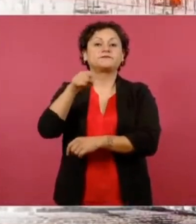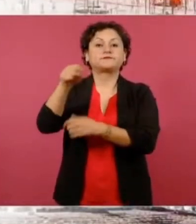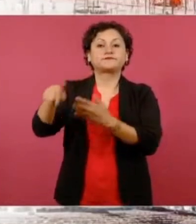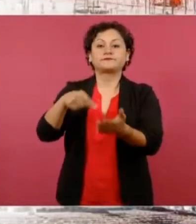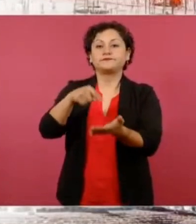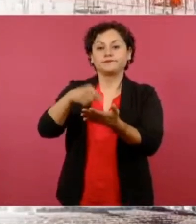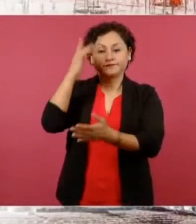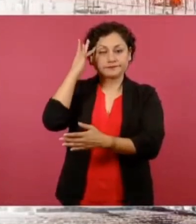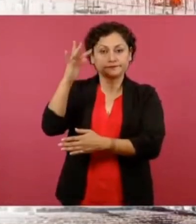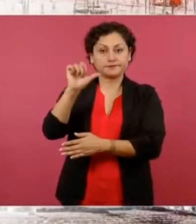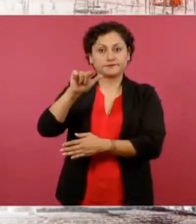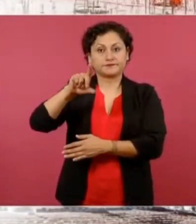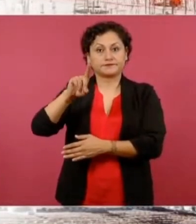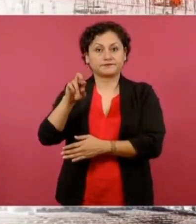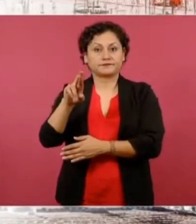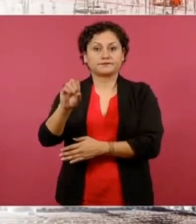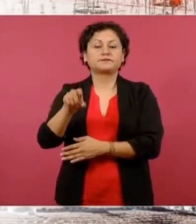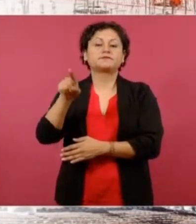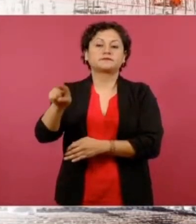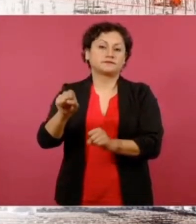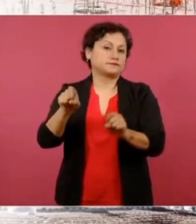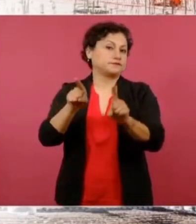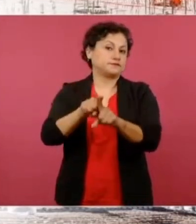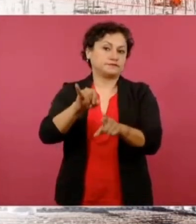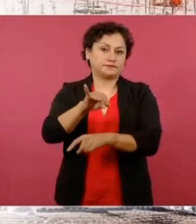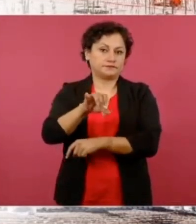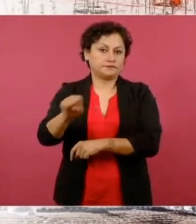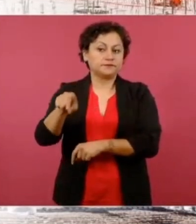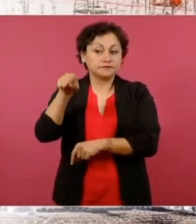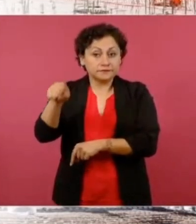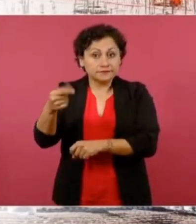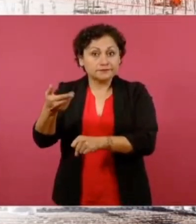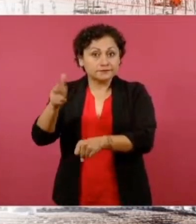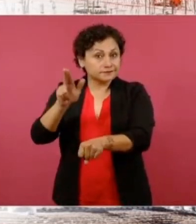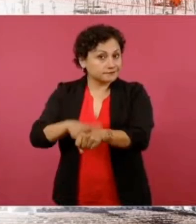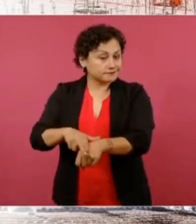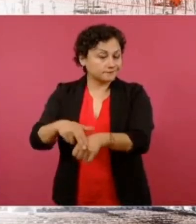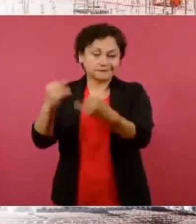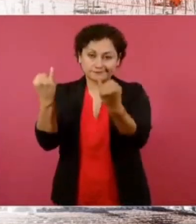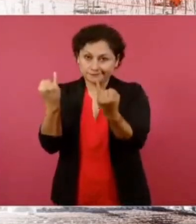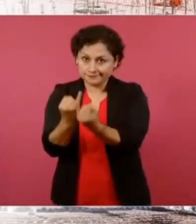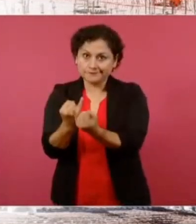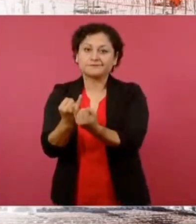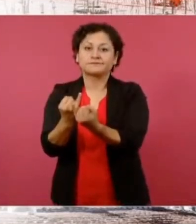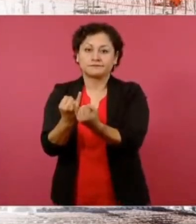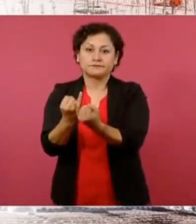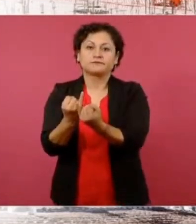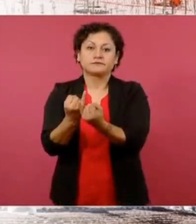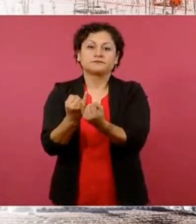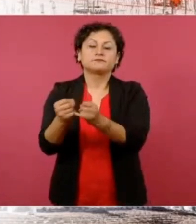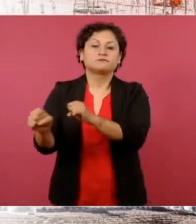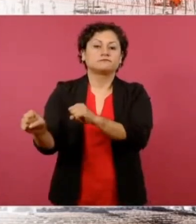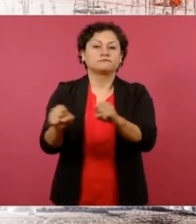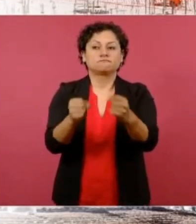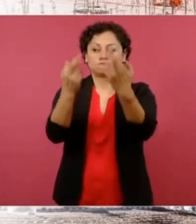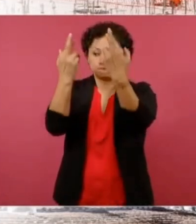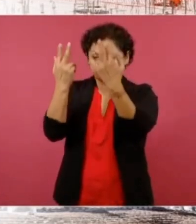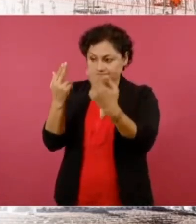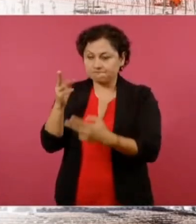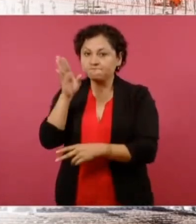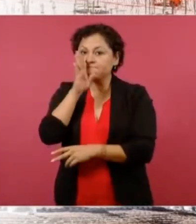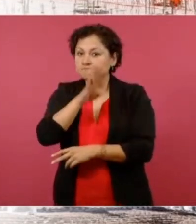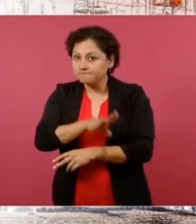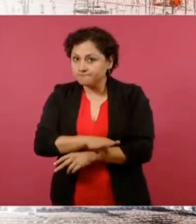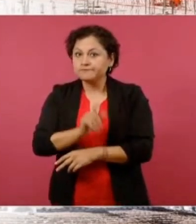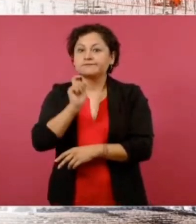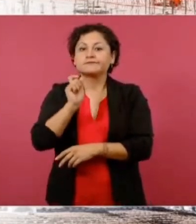del Seguro Social, otro hospital que había tenido daños producto del sismo, lo que